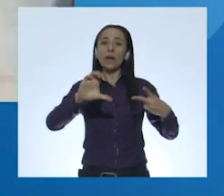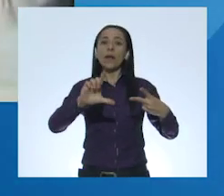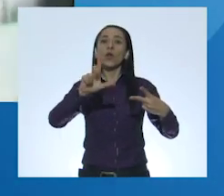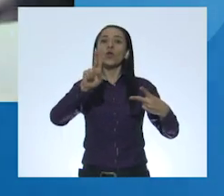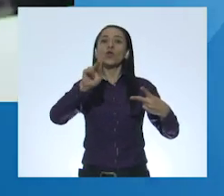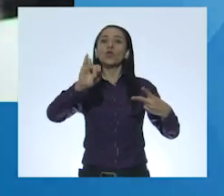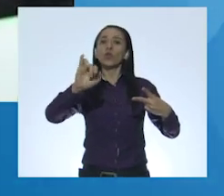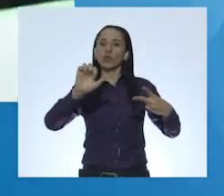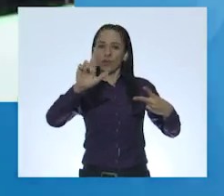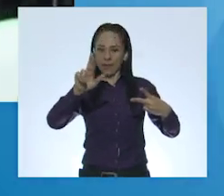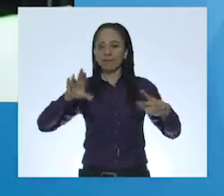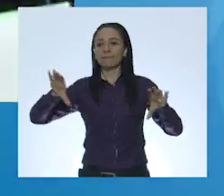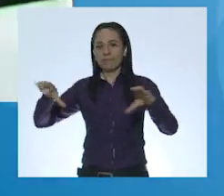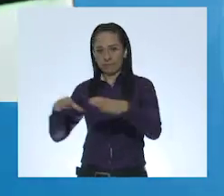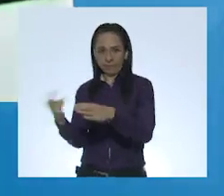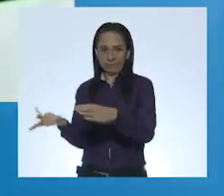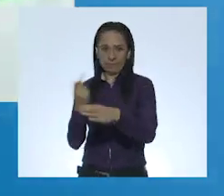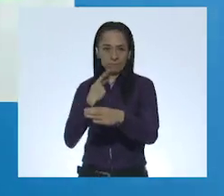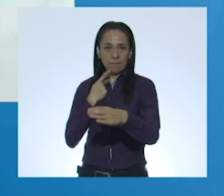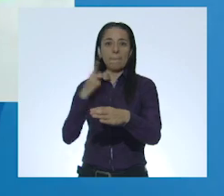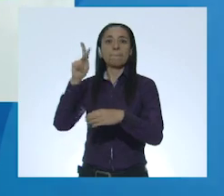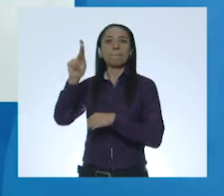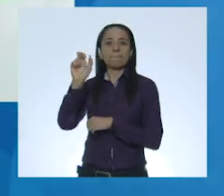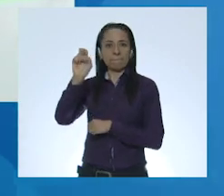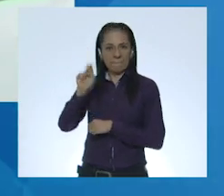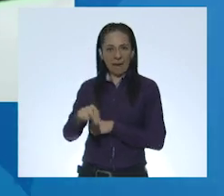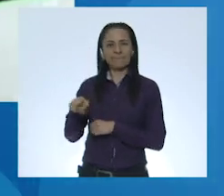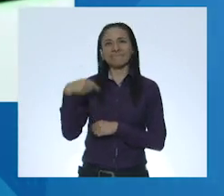Nacional, con un gran carisma y arrastre popular;